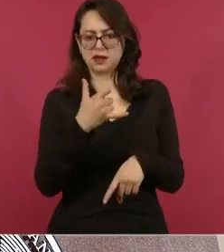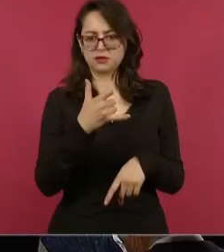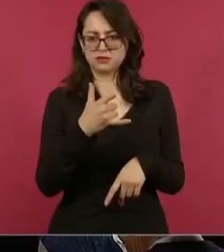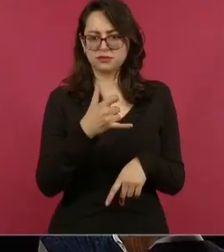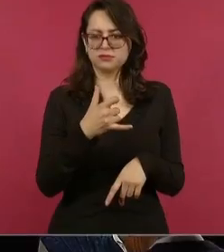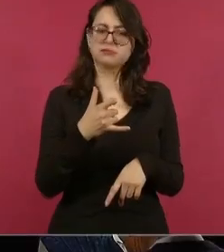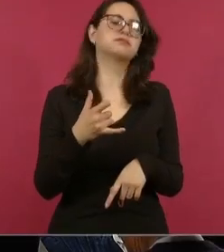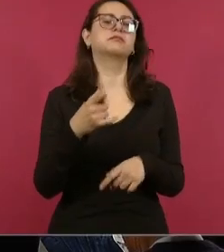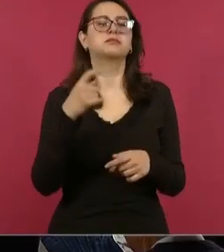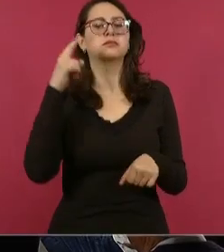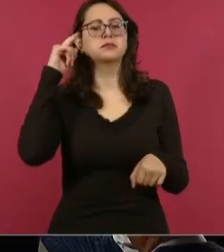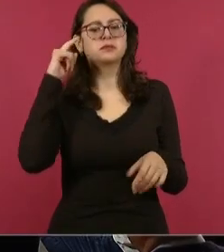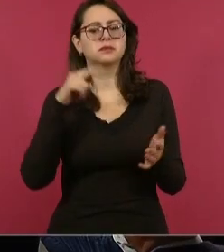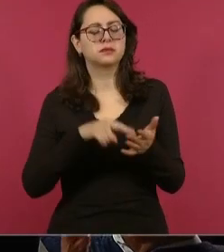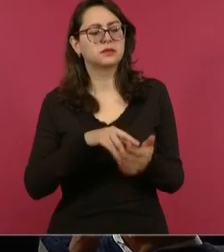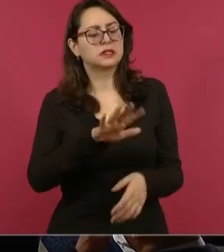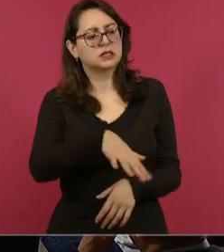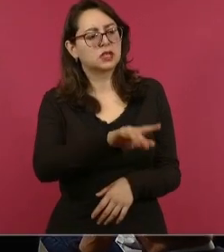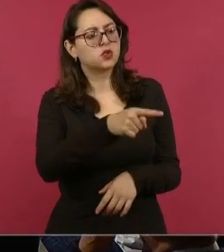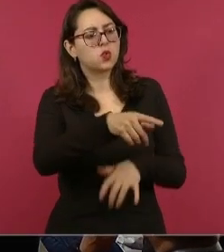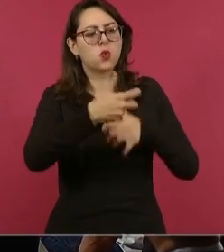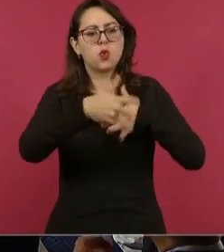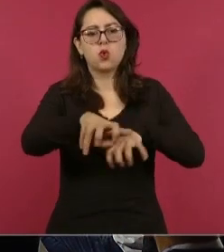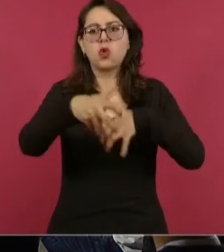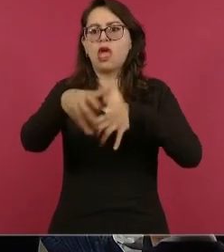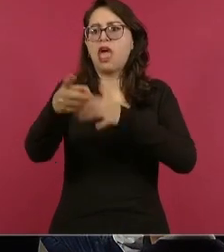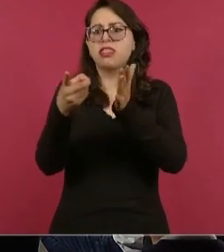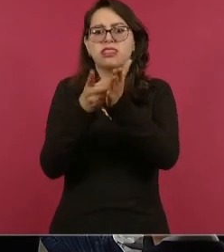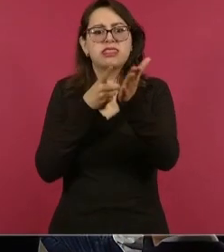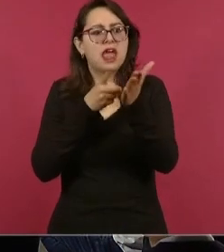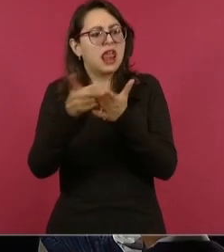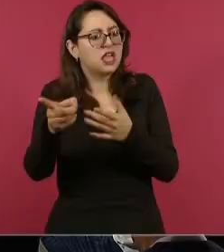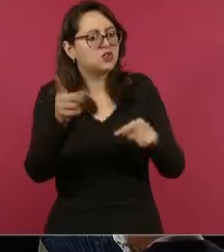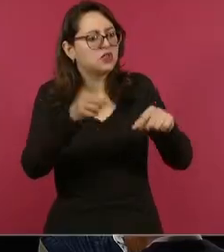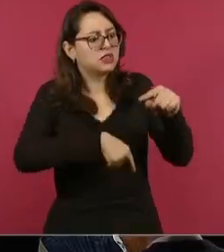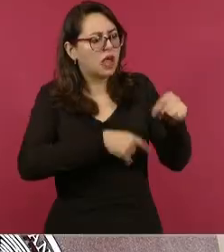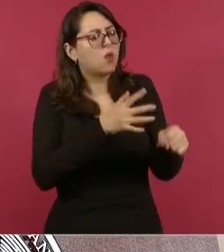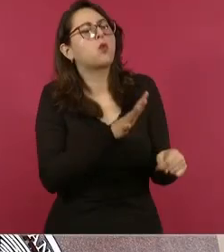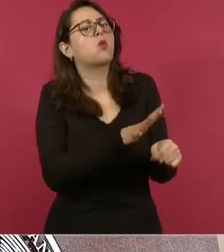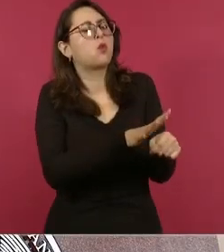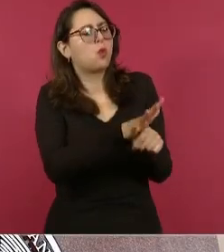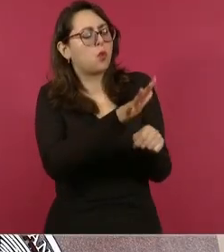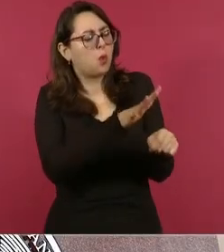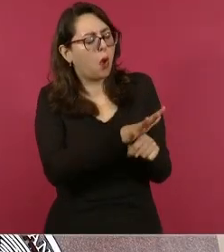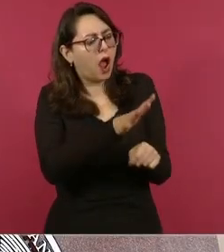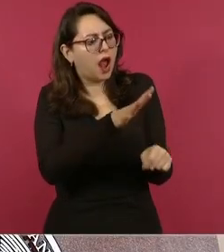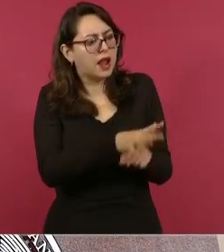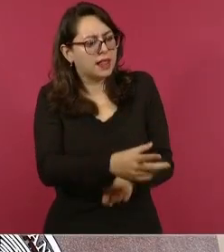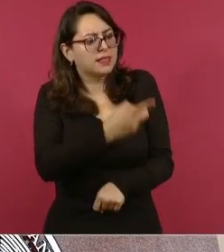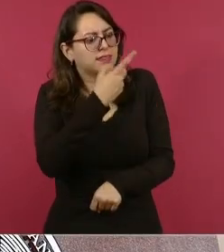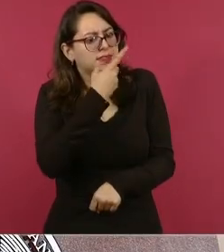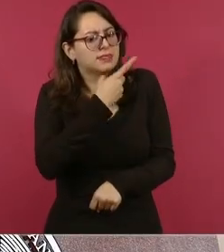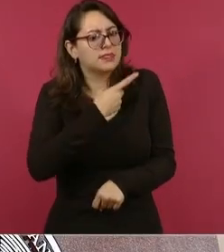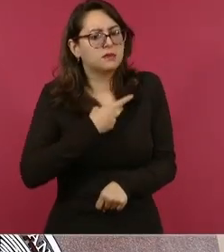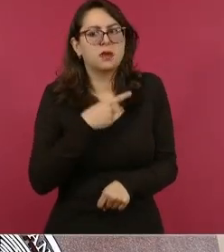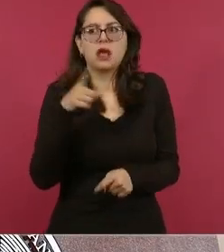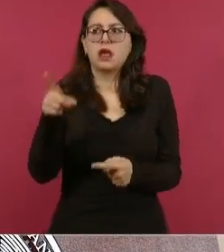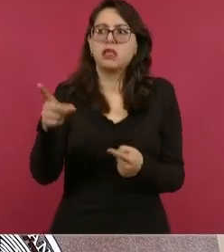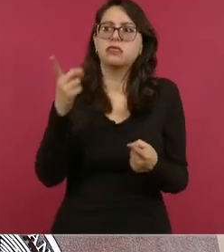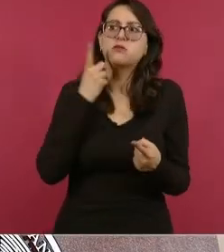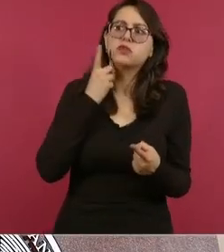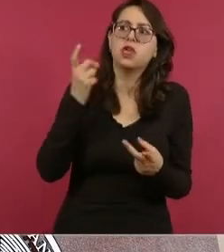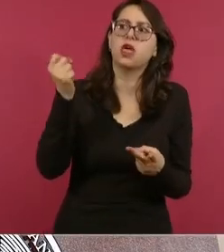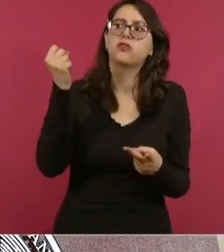pregunta de cuáles de sus derechos, como dicen los voceros del conservadurismo, legisladores, senadores y